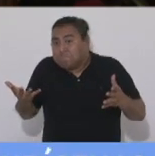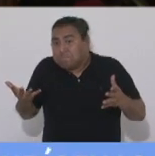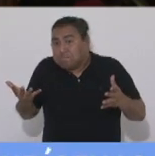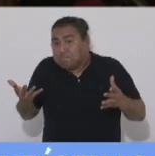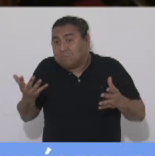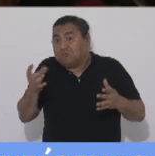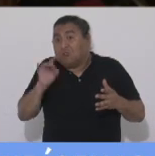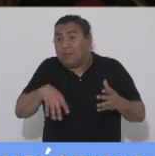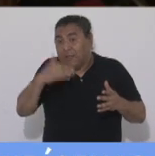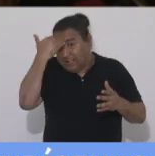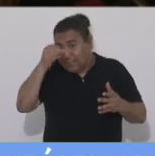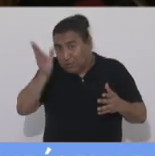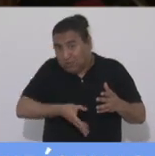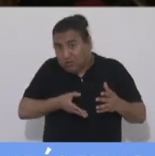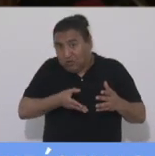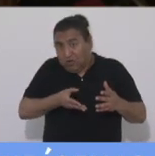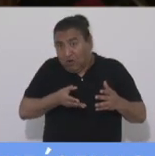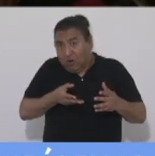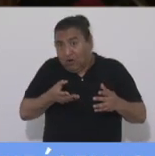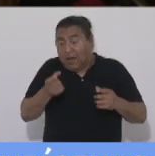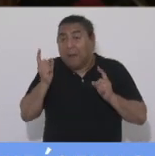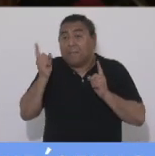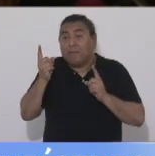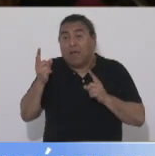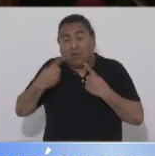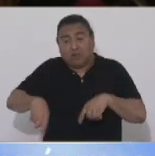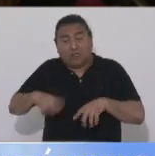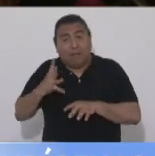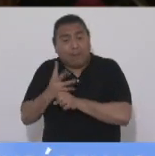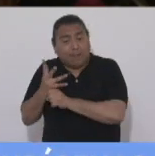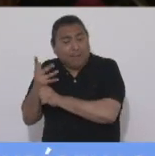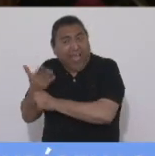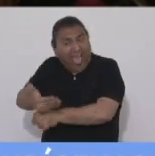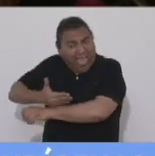que le ha dejado esta política de concentración.